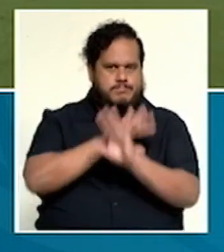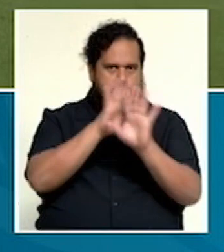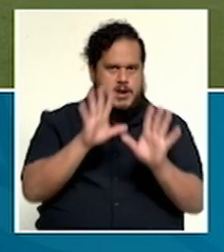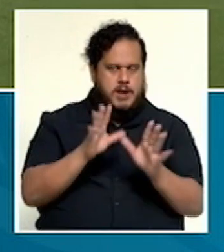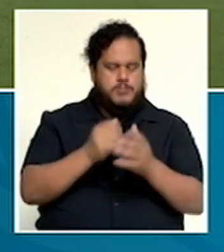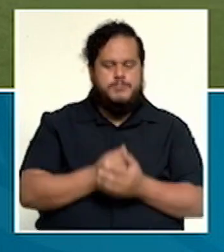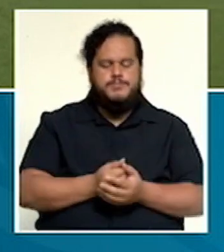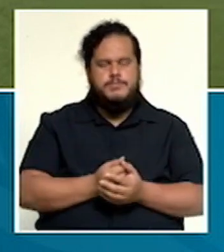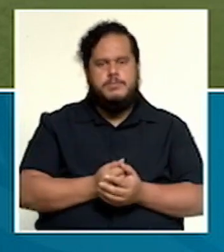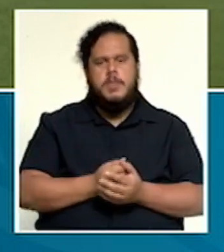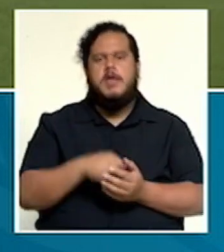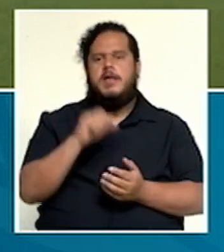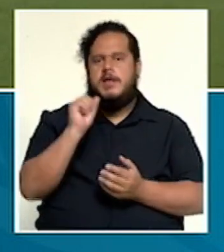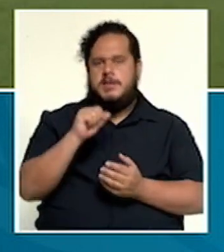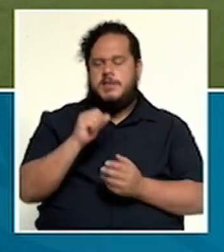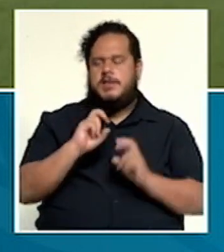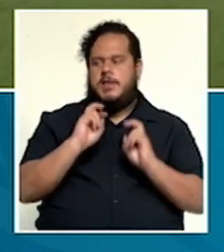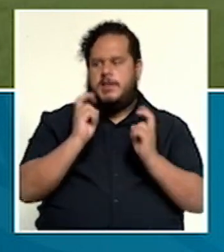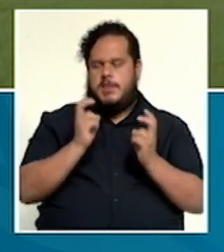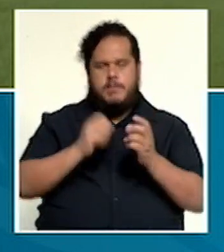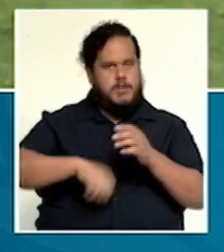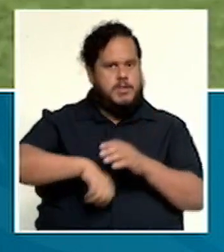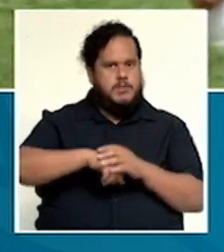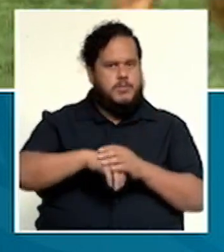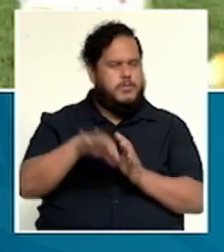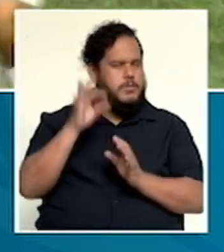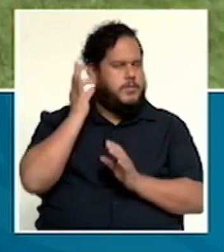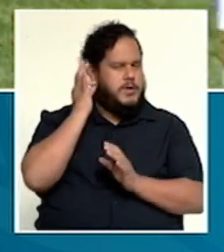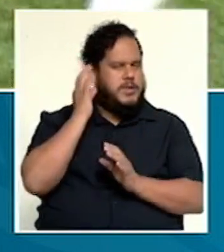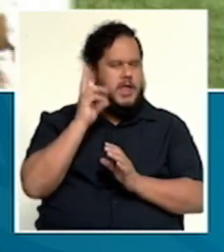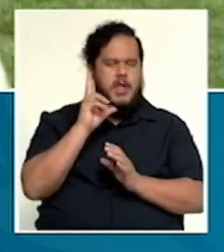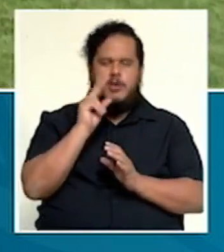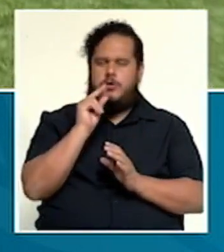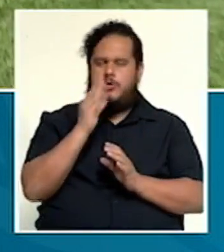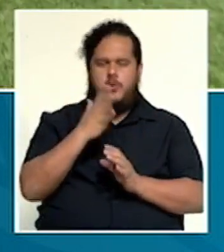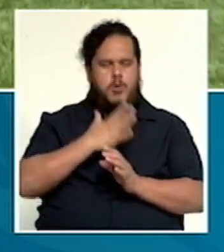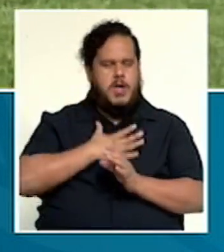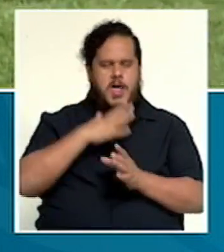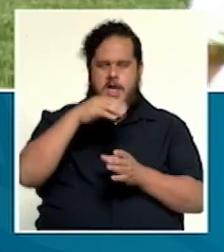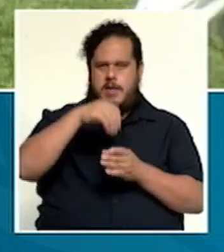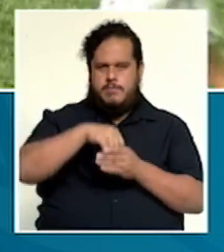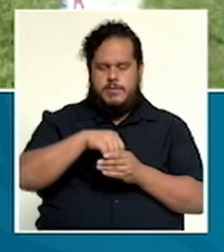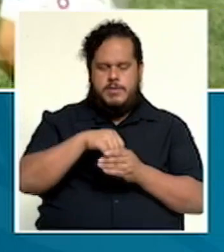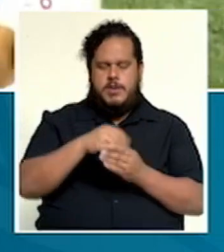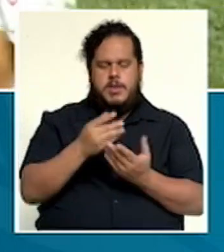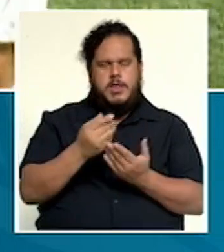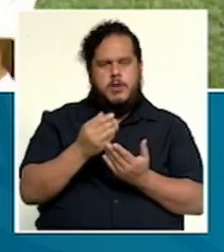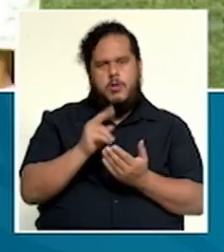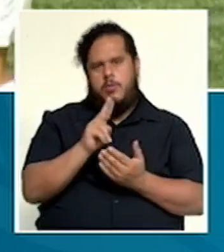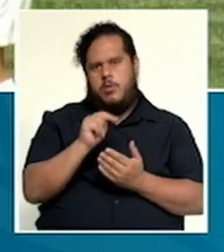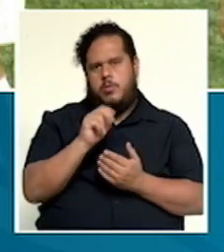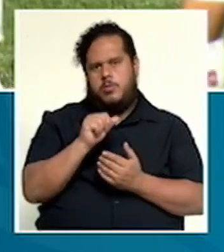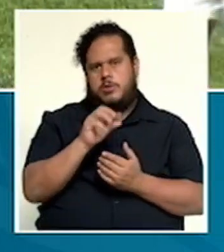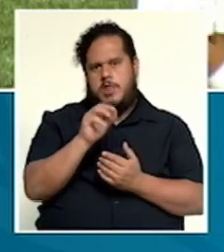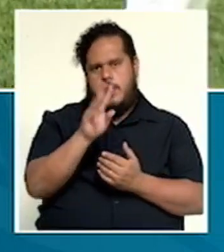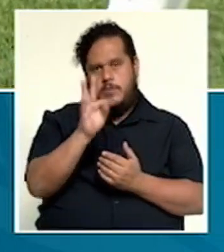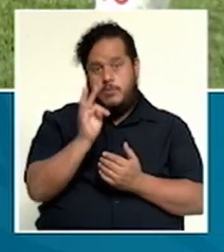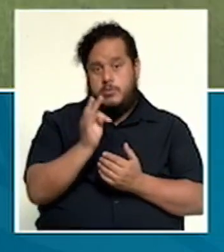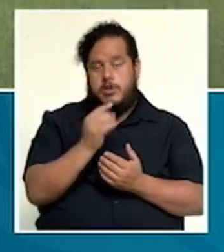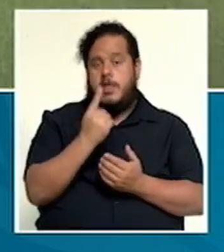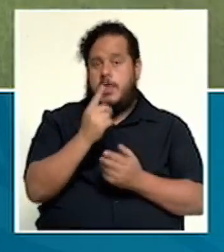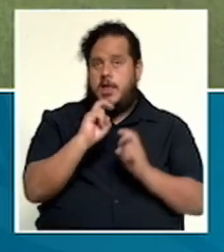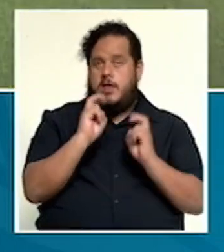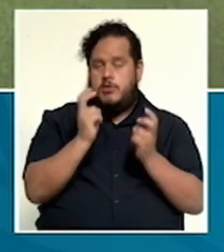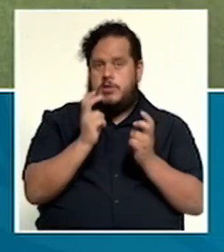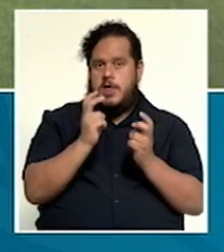Sí, el tema del fútbol femenino no me compete a mí directamente como UNAFUT, es un tema de